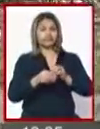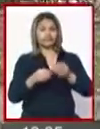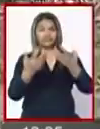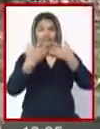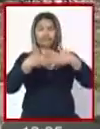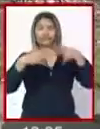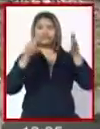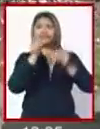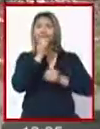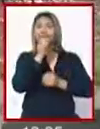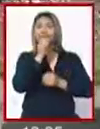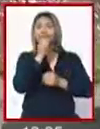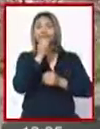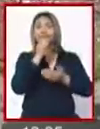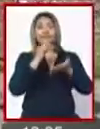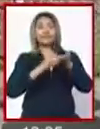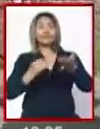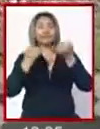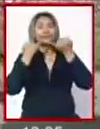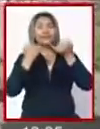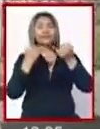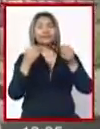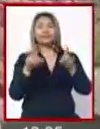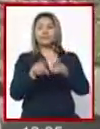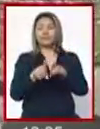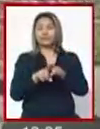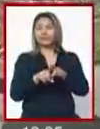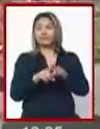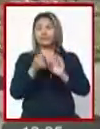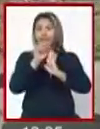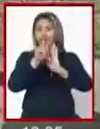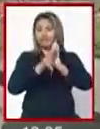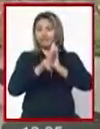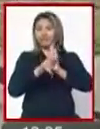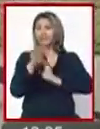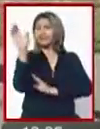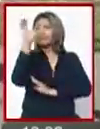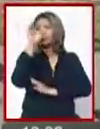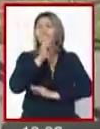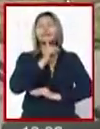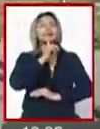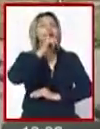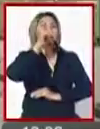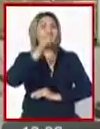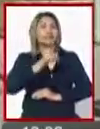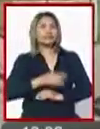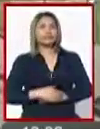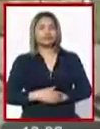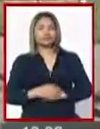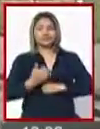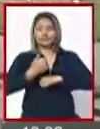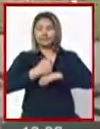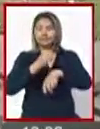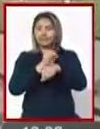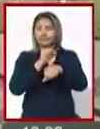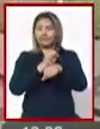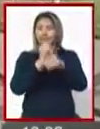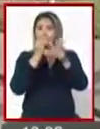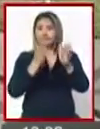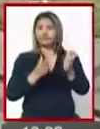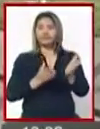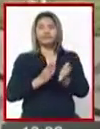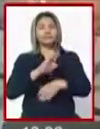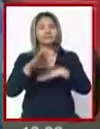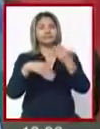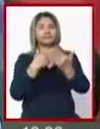los empresarios privados están desinformados y que más bien esta normativa va a buscar garantizar que la estabilidad laboral se dé en